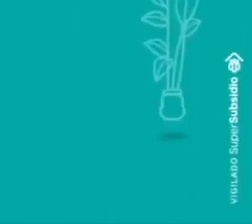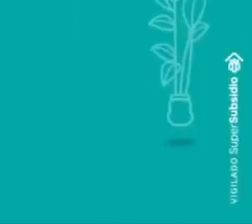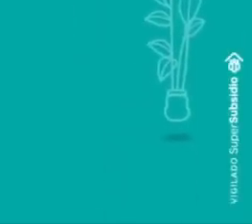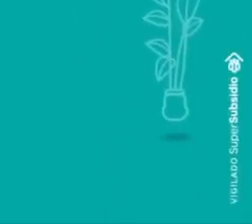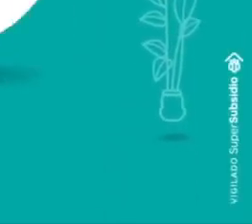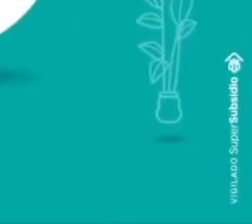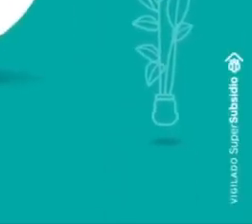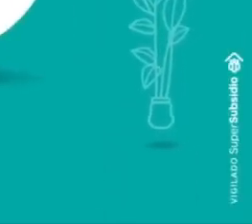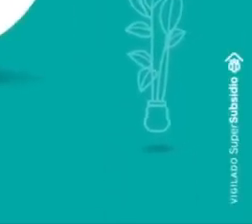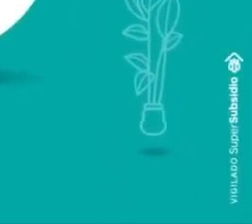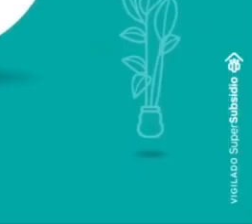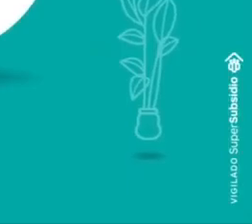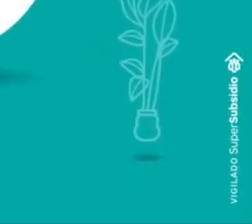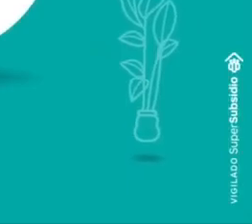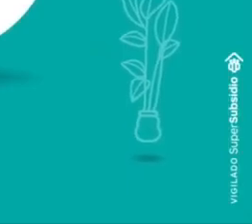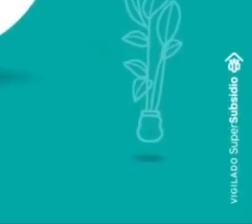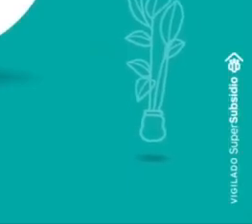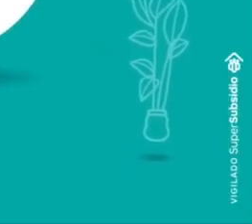y